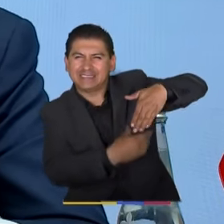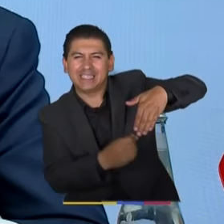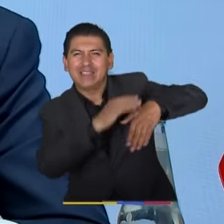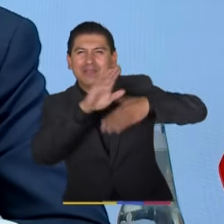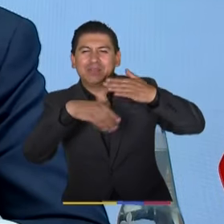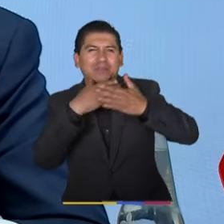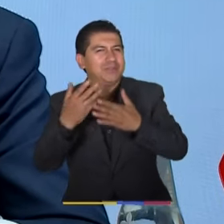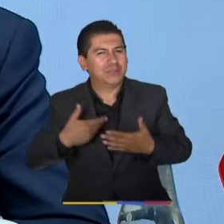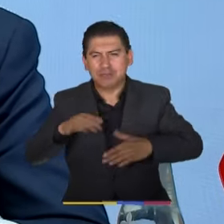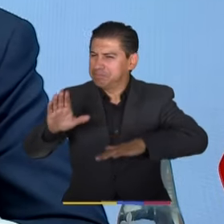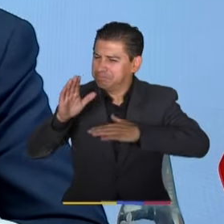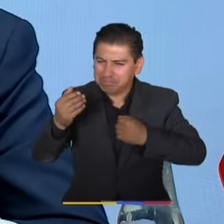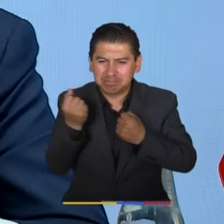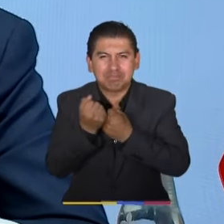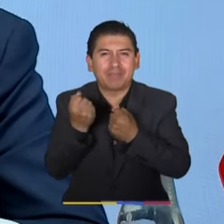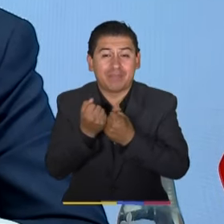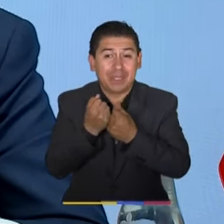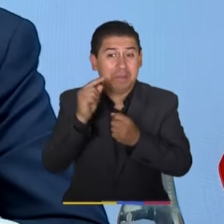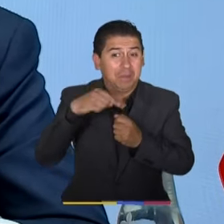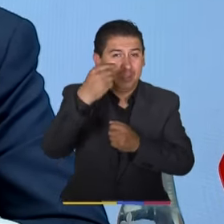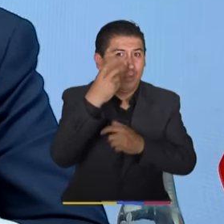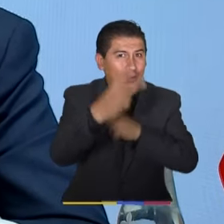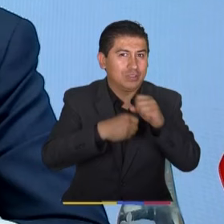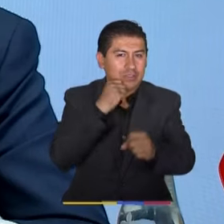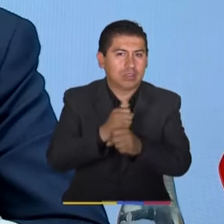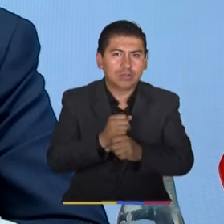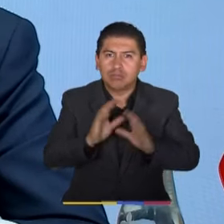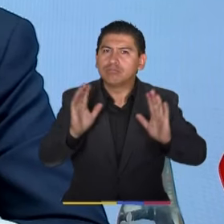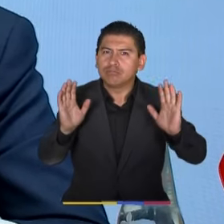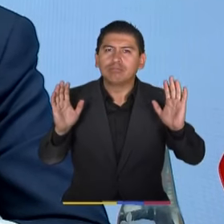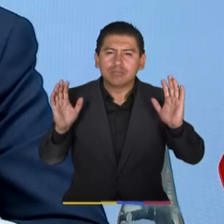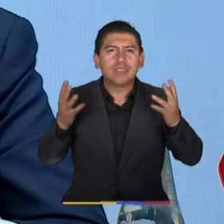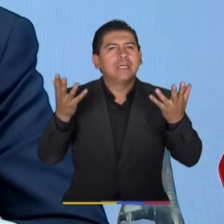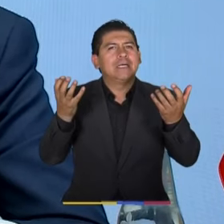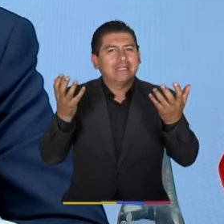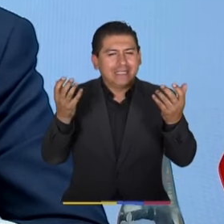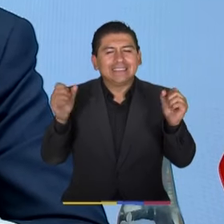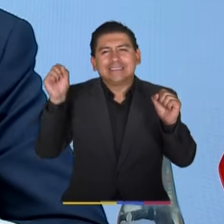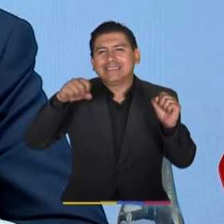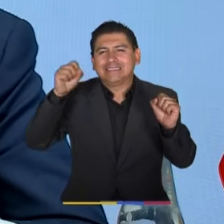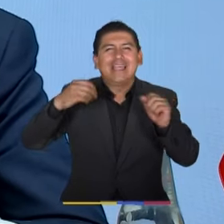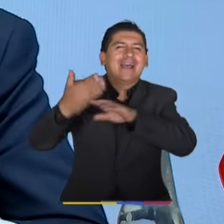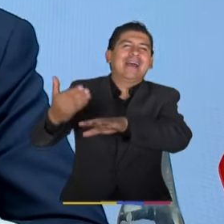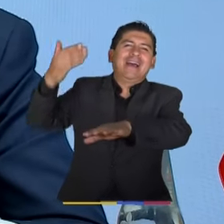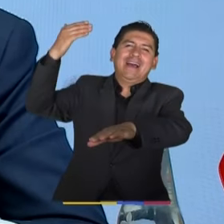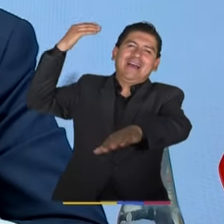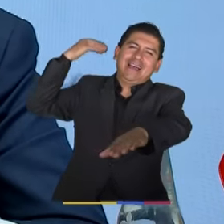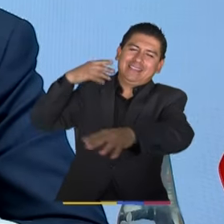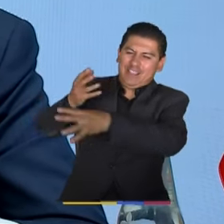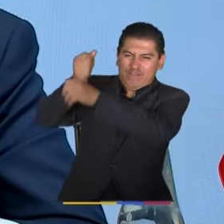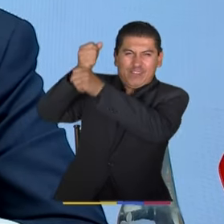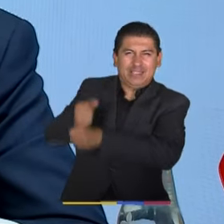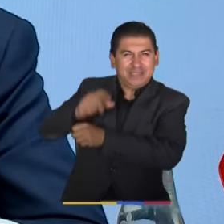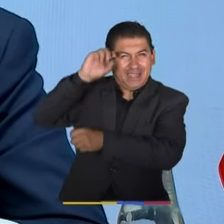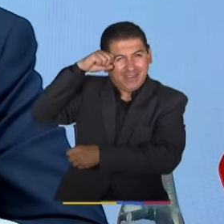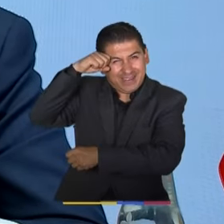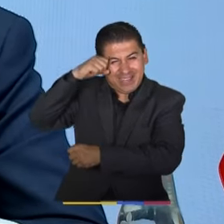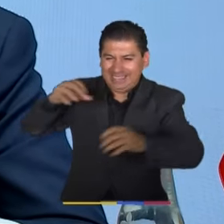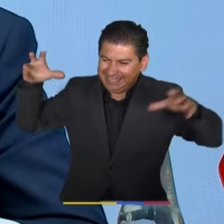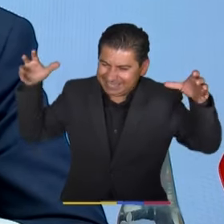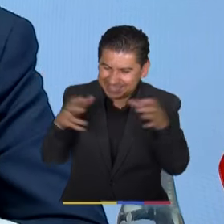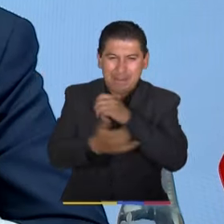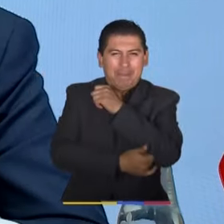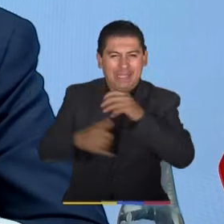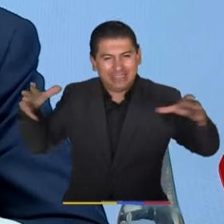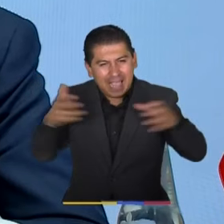y deseamos recuperar para tal ocasión el espíritu e ilusión que inspiraron las cumbres fundacionales como expresión